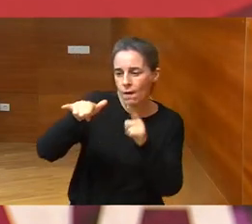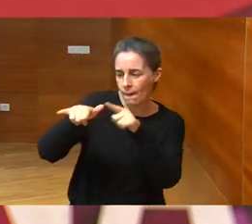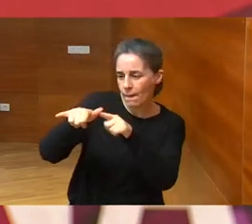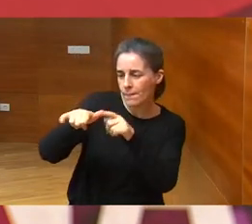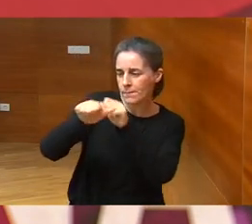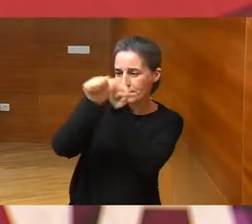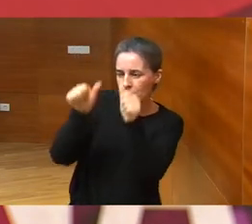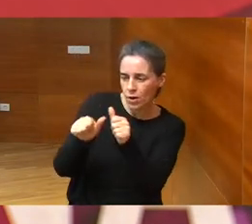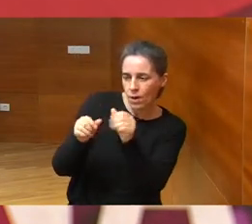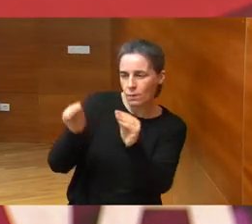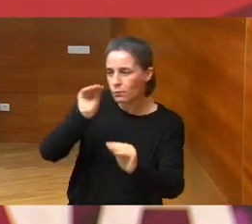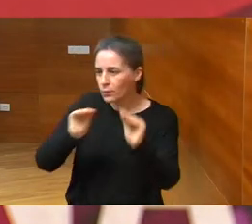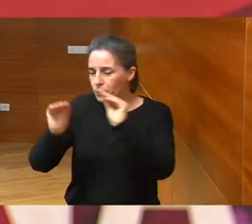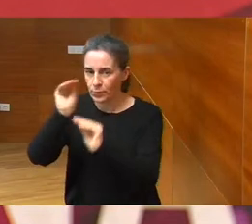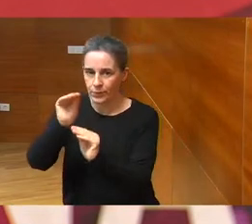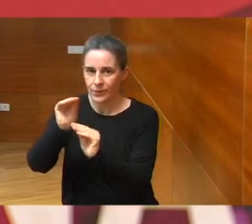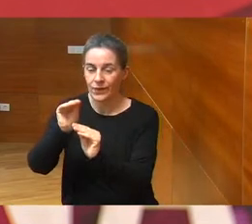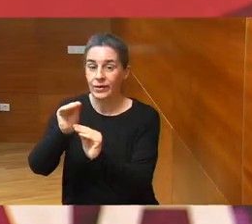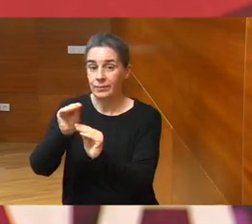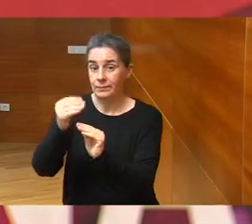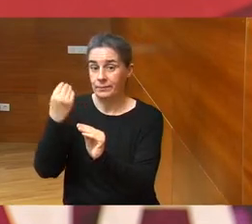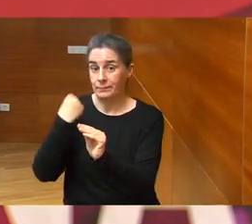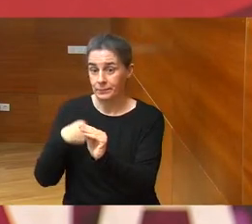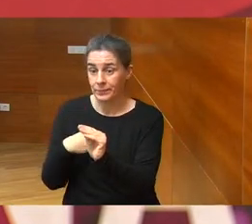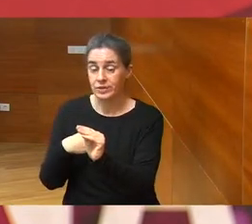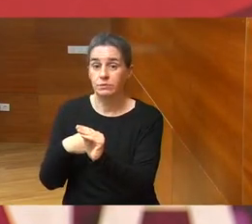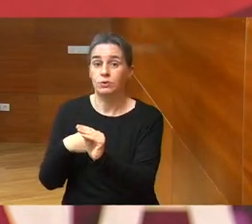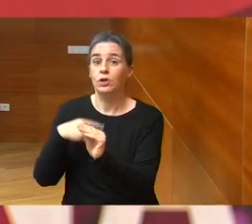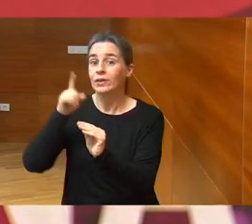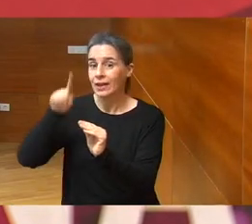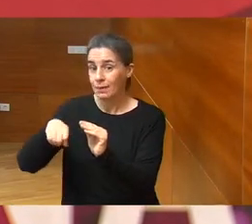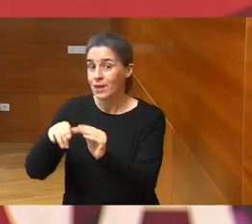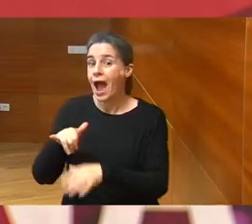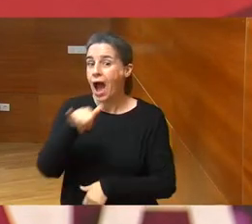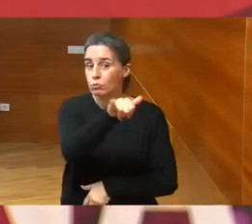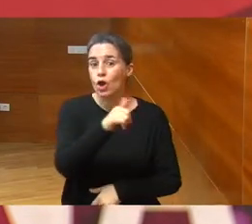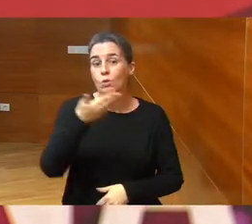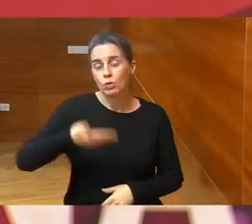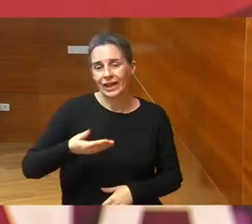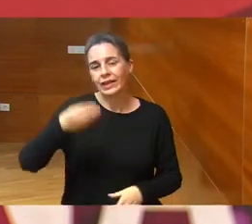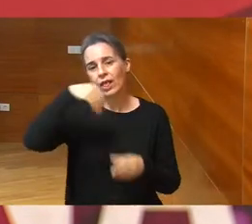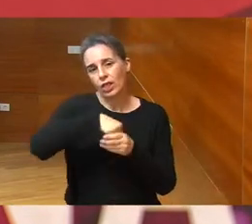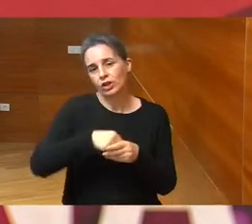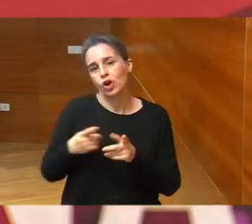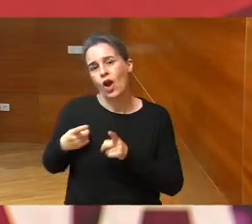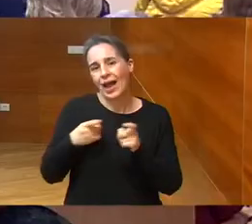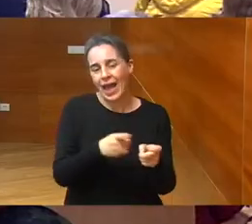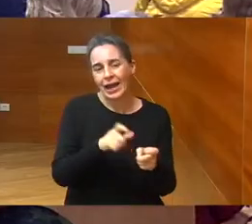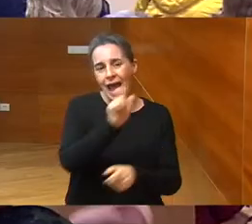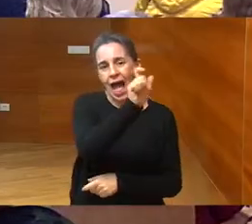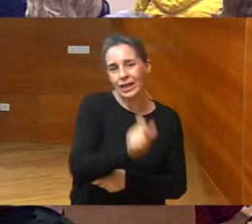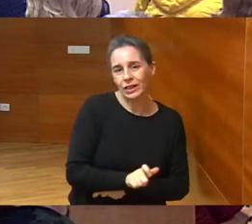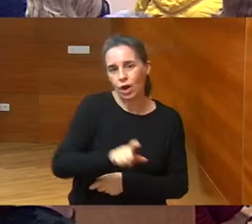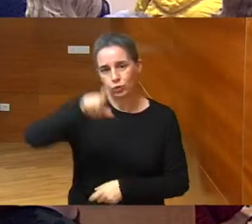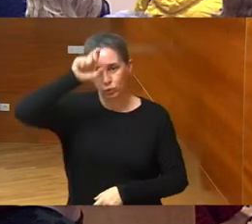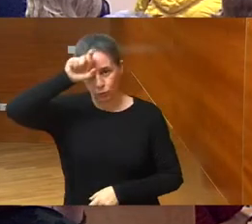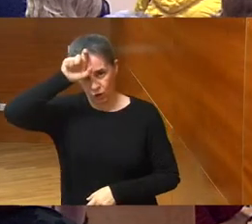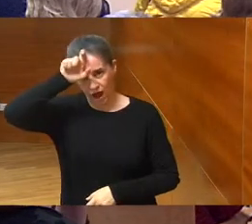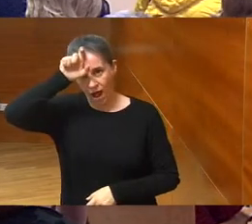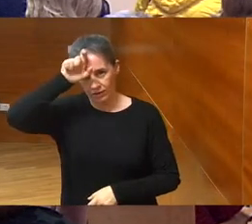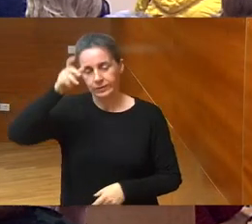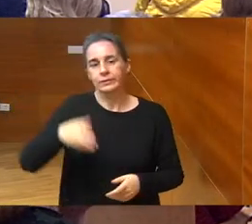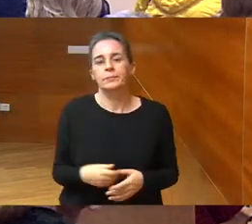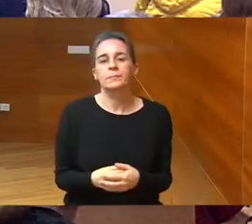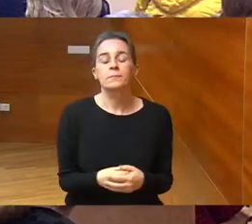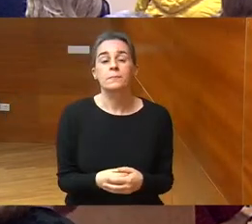patente importancia que tienen una guerra y talo turca que transcurrió entre 1911-12 en Libia y